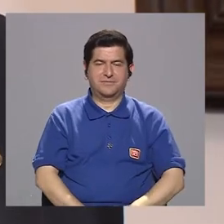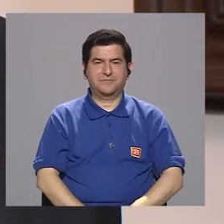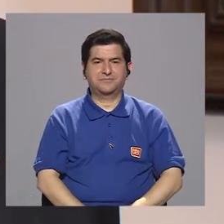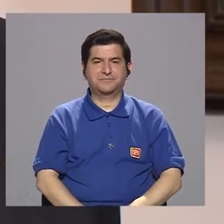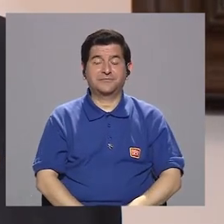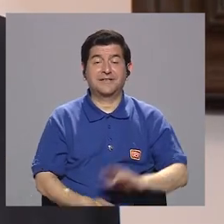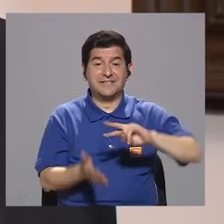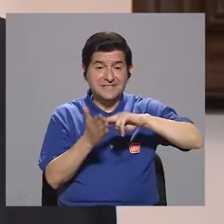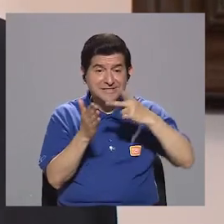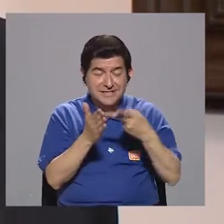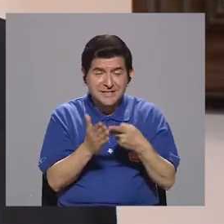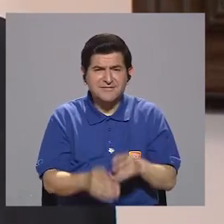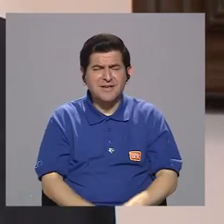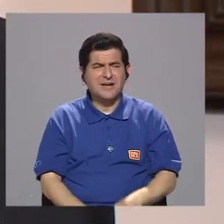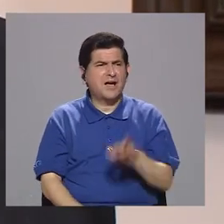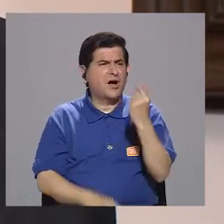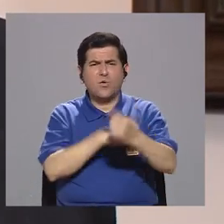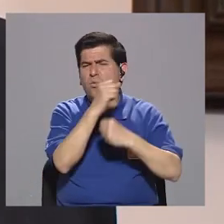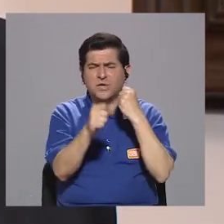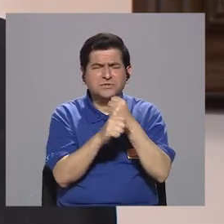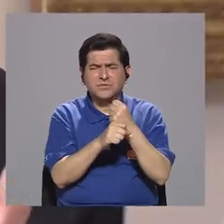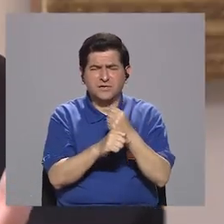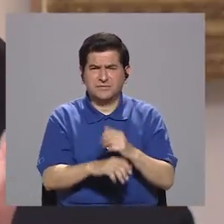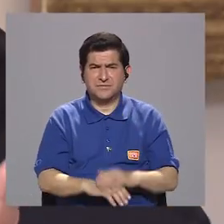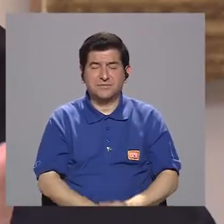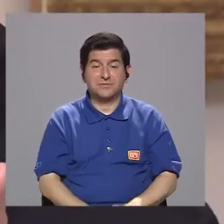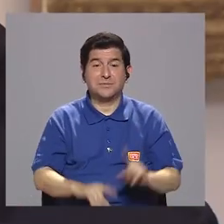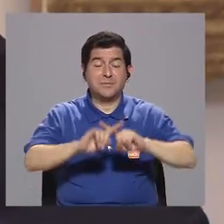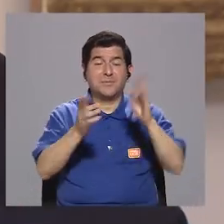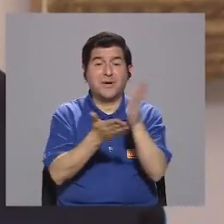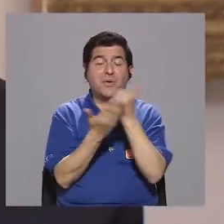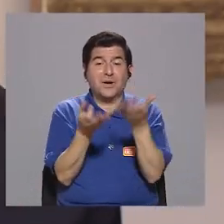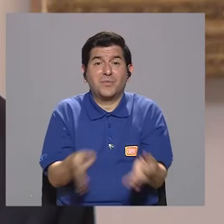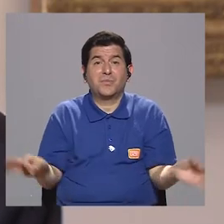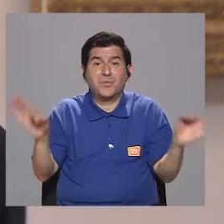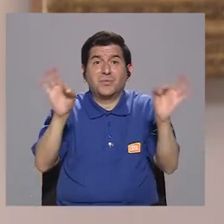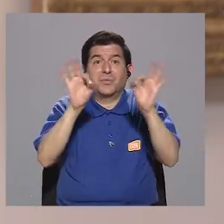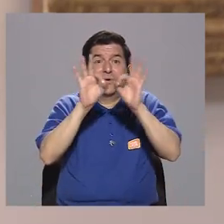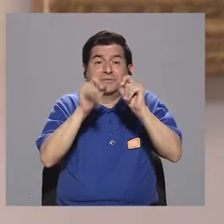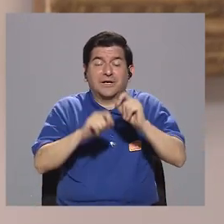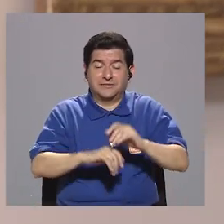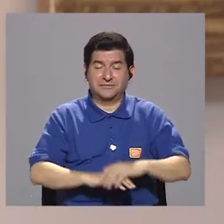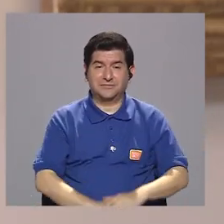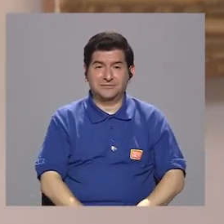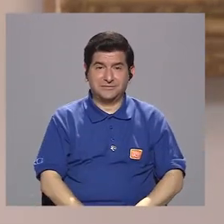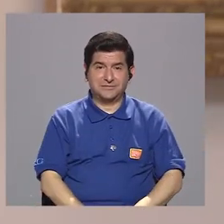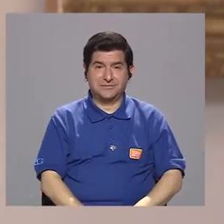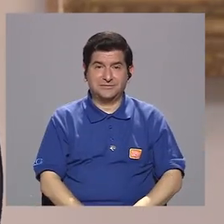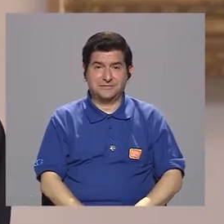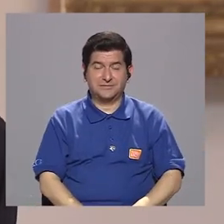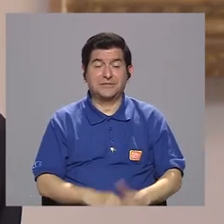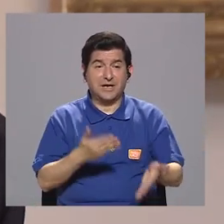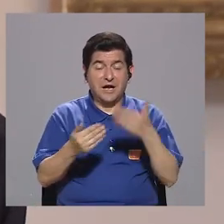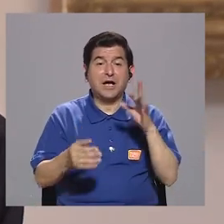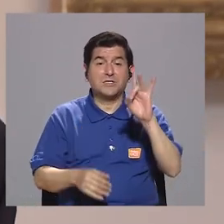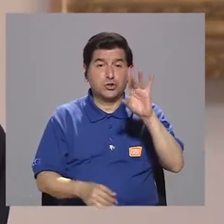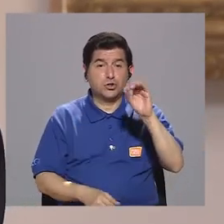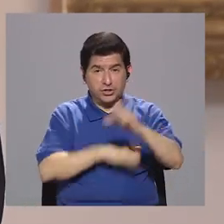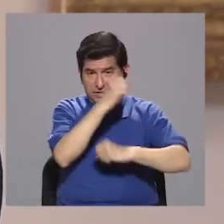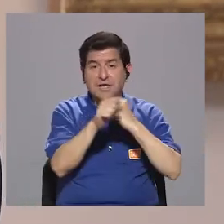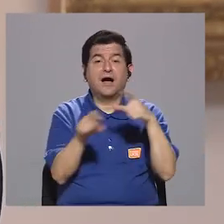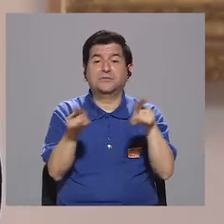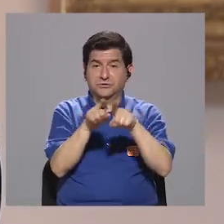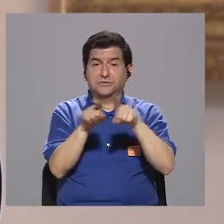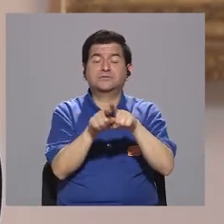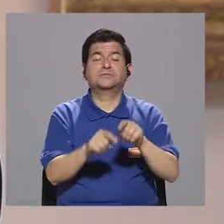1951. O sea, ¿hace cuántos años? Pero algo muy importante en esto, ya van a ser 80 también en todo esto.